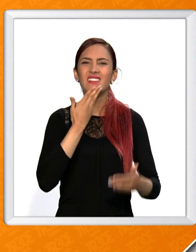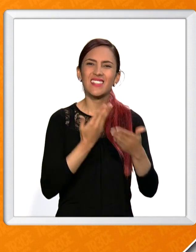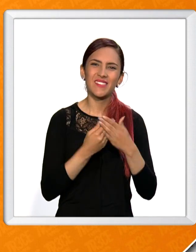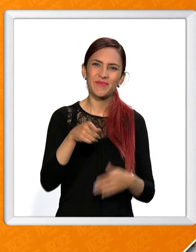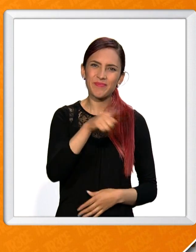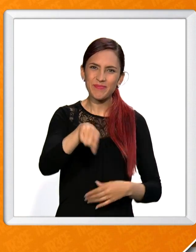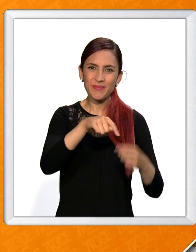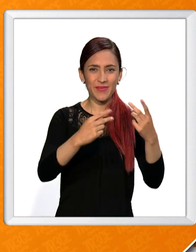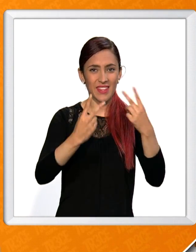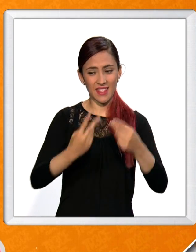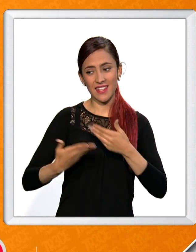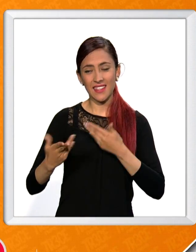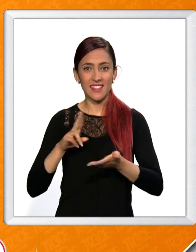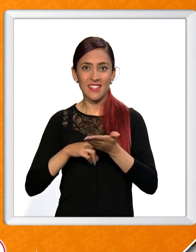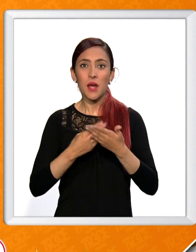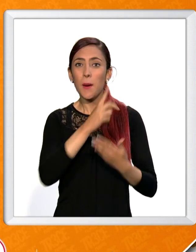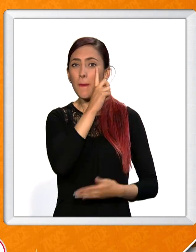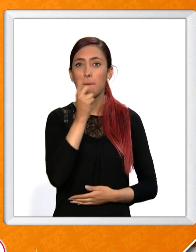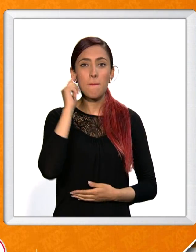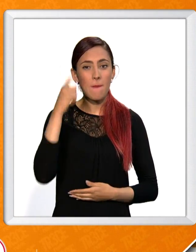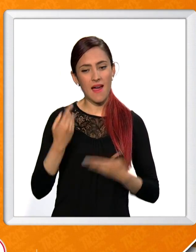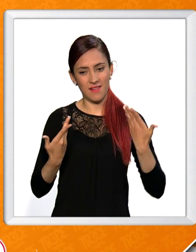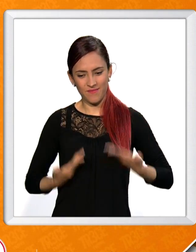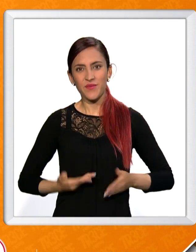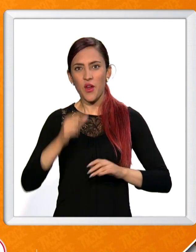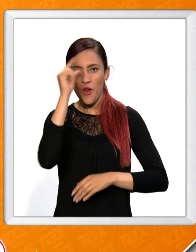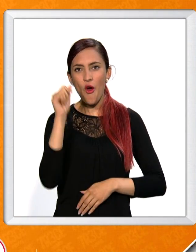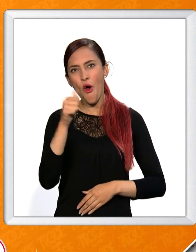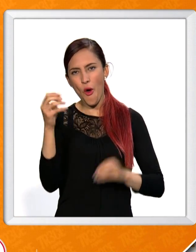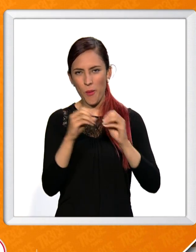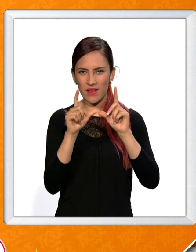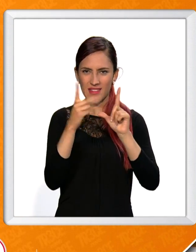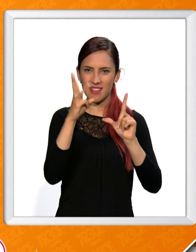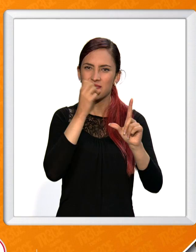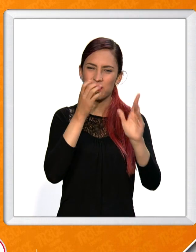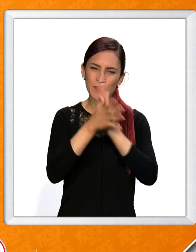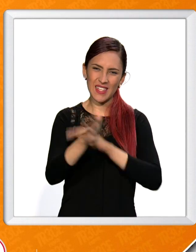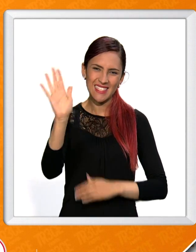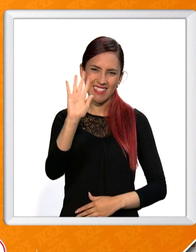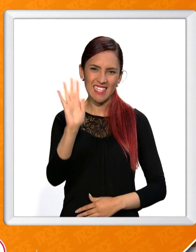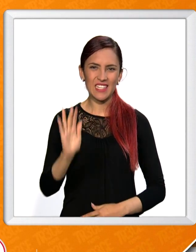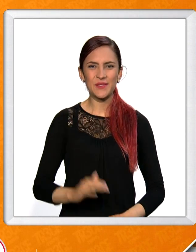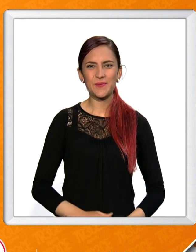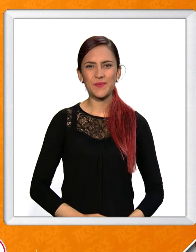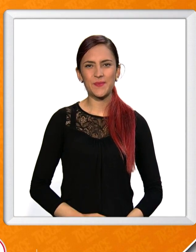Gracias por estar con nosotros, ella es Mayra, yo soy López y en cualquier momento, lugar y pantalla, más 13 News, chao.